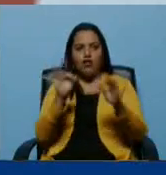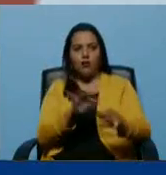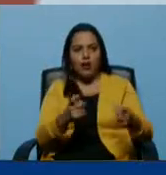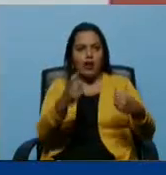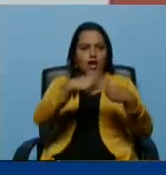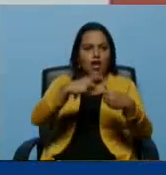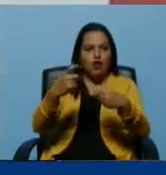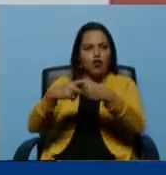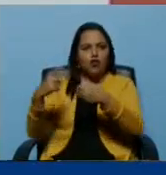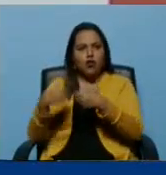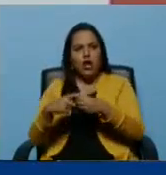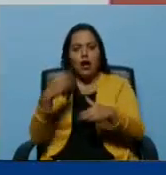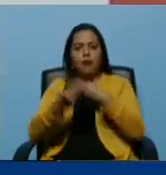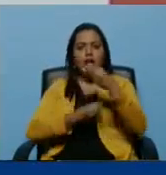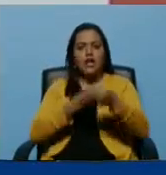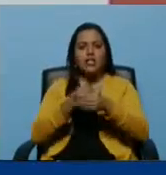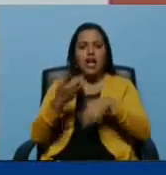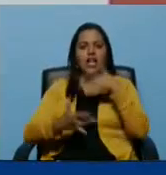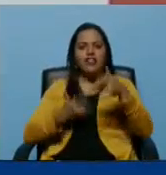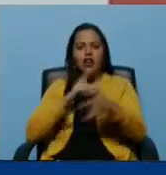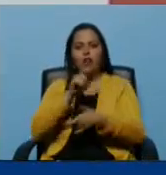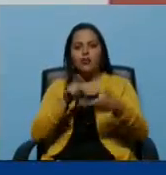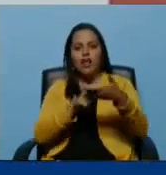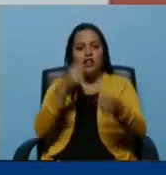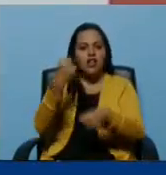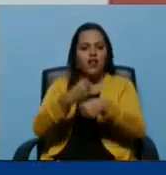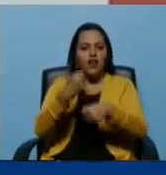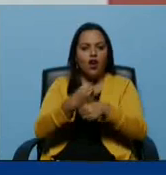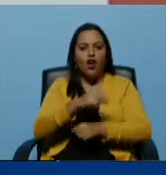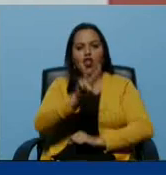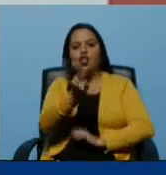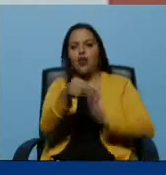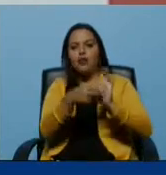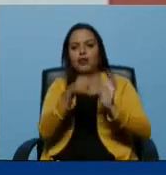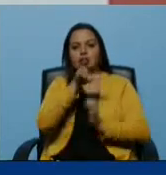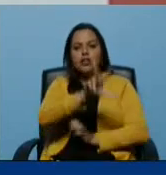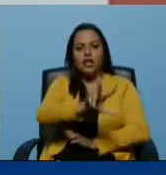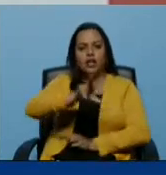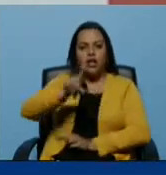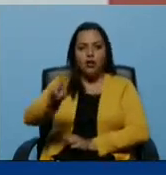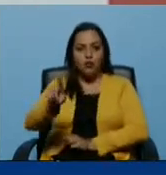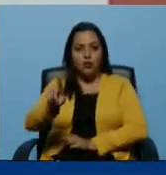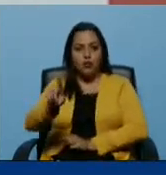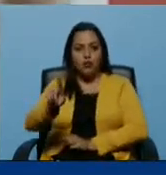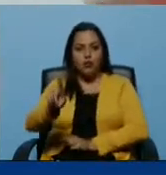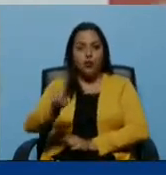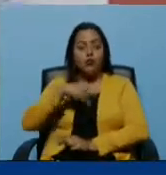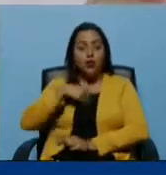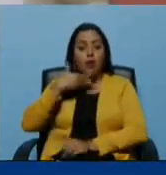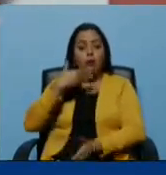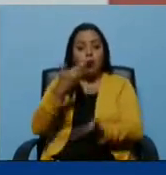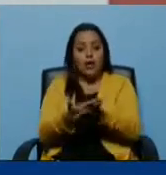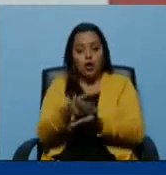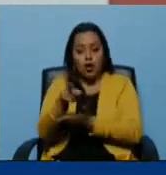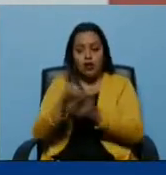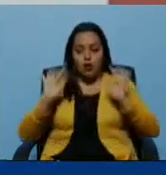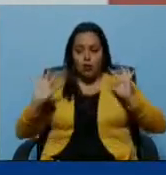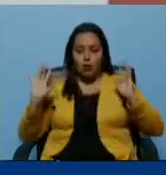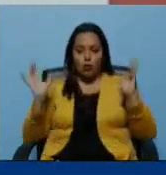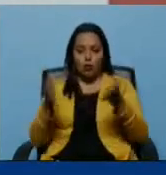incluyente, para hacer la Agenda Concreta de Acción 2031. Y pido de este